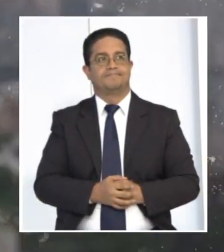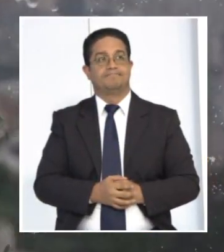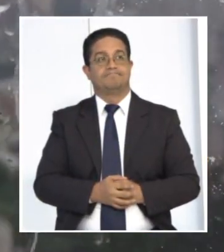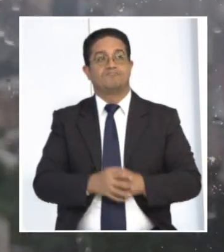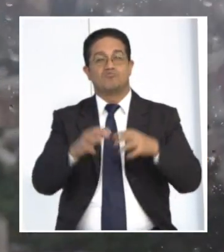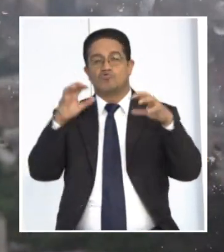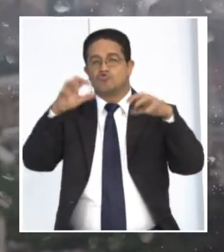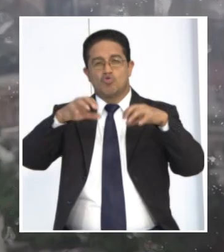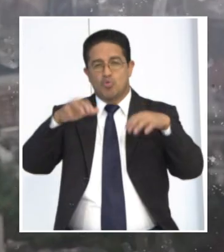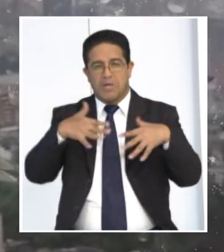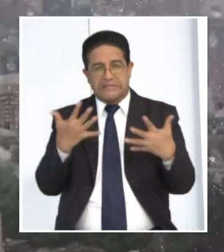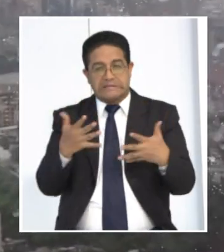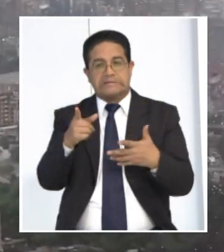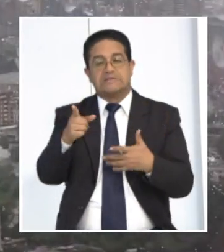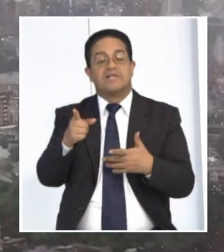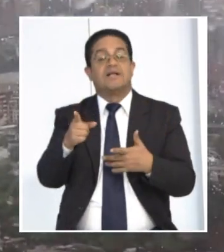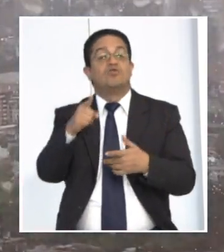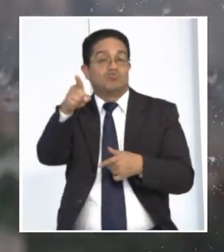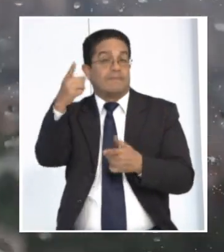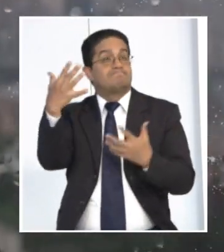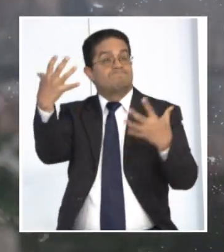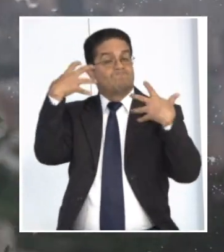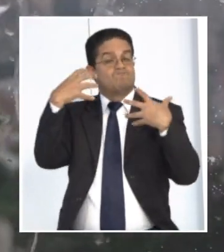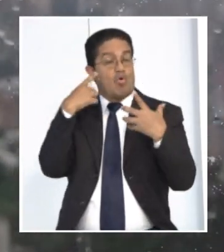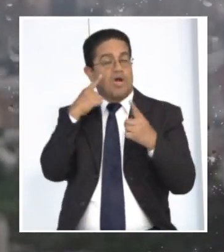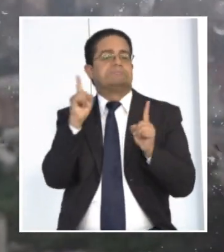Lluvias. En caso de mojarse,